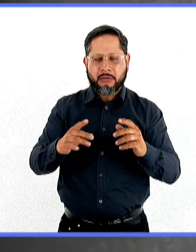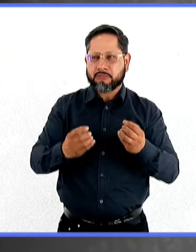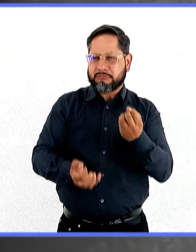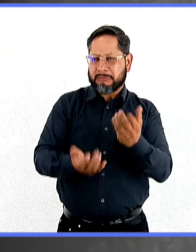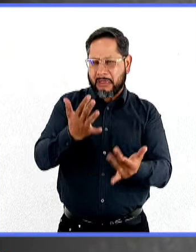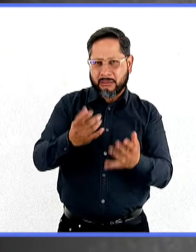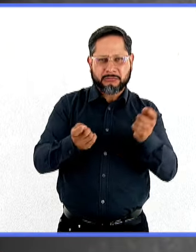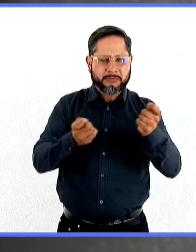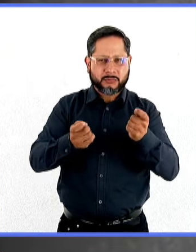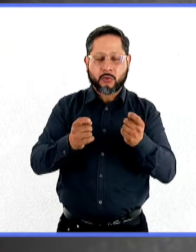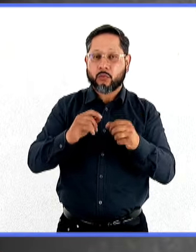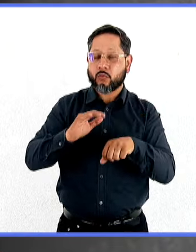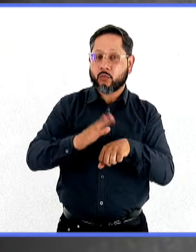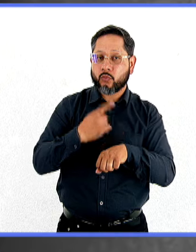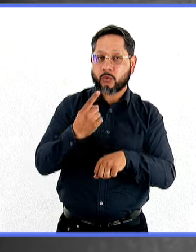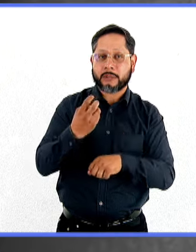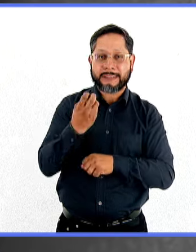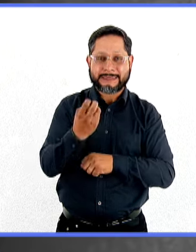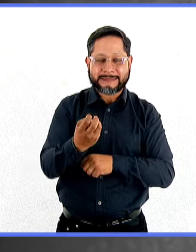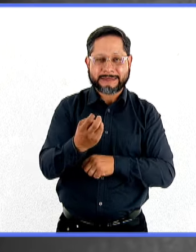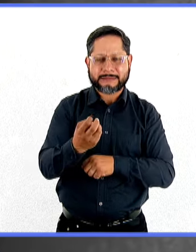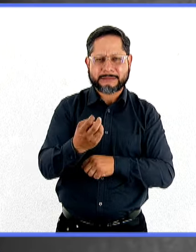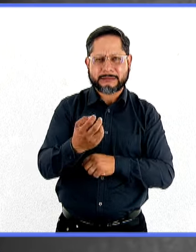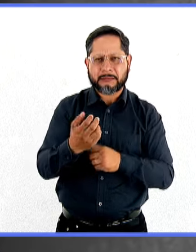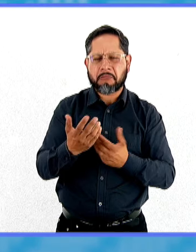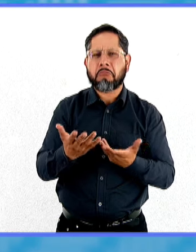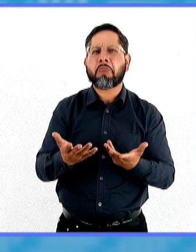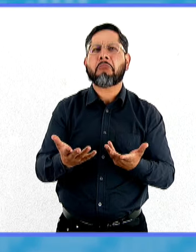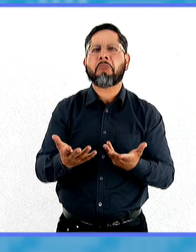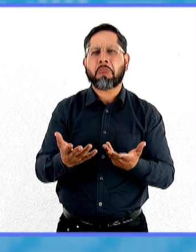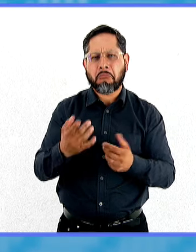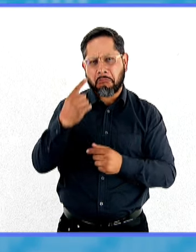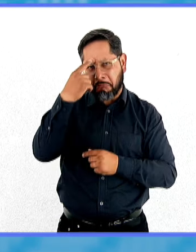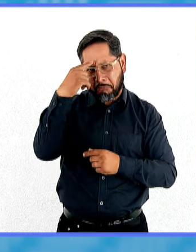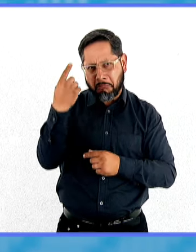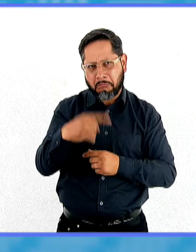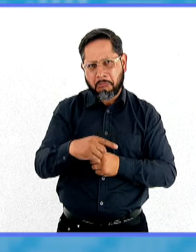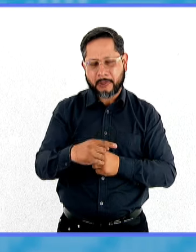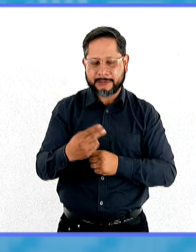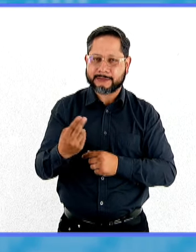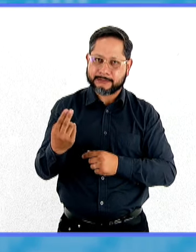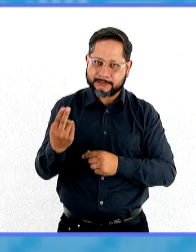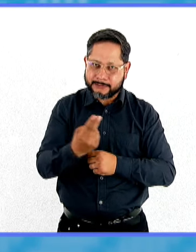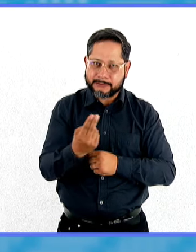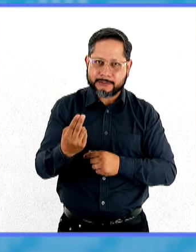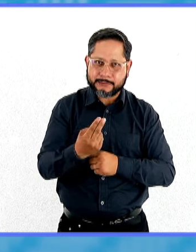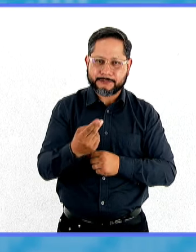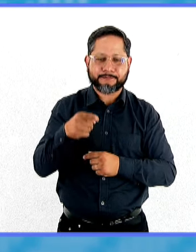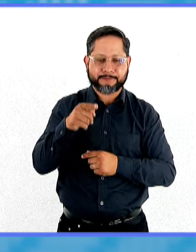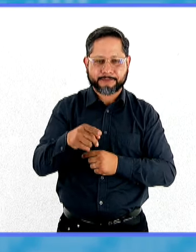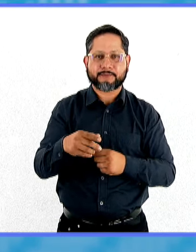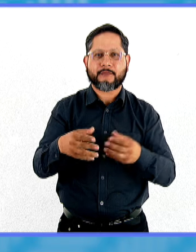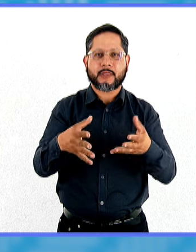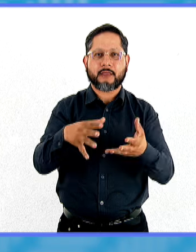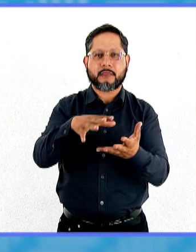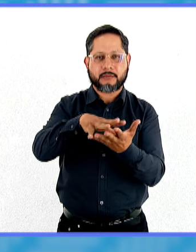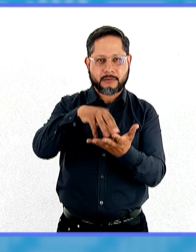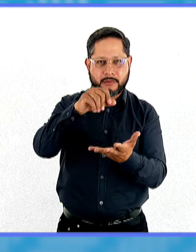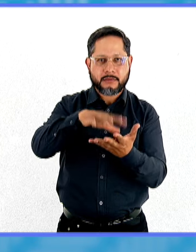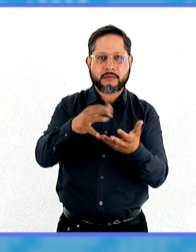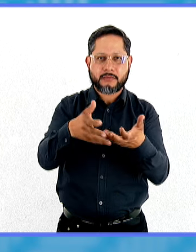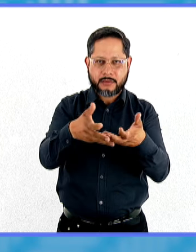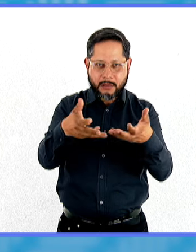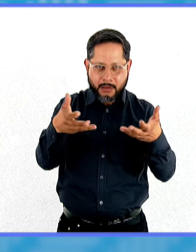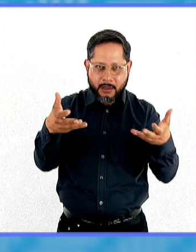porque las quemas una quema agropecuaria que es a veces necesaria para preparación de las tierras o para